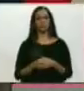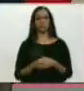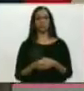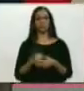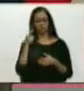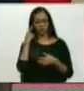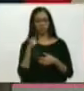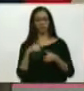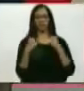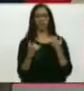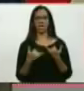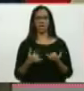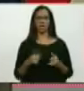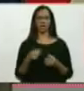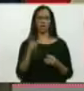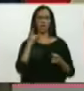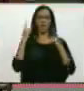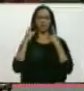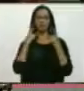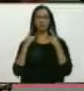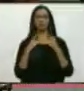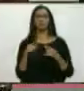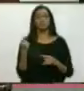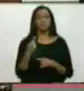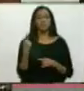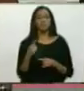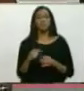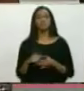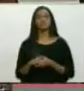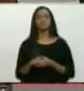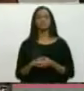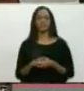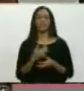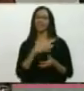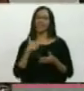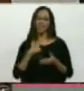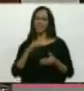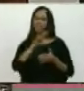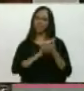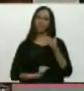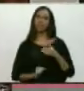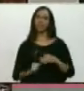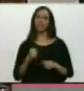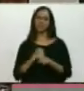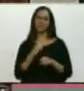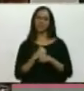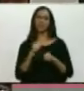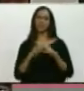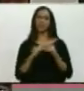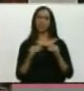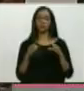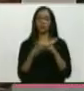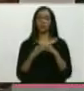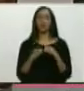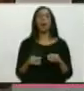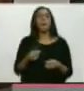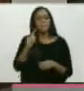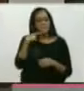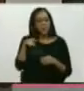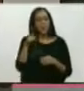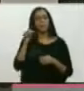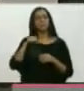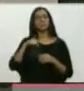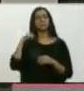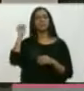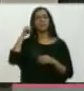están ahora como que muy activos. Solo que el cartel de Sinaloa les quiere quitar la chamba a todos esos carteles. Sí, miren, señor. Vamos pues a este video,